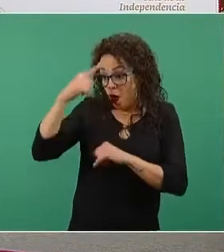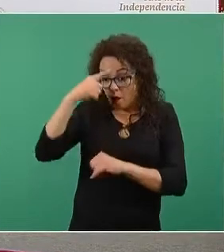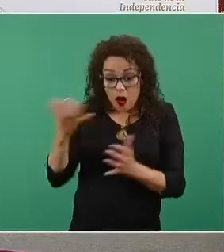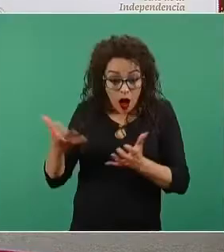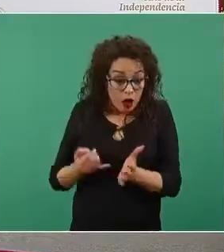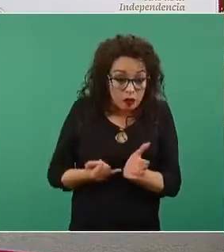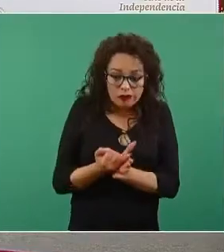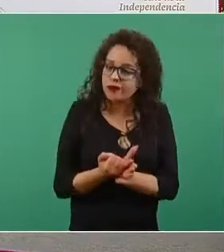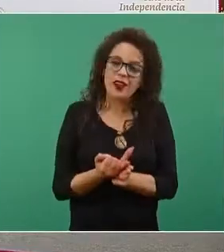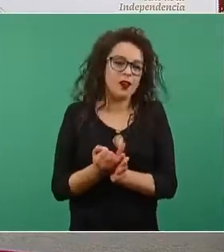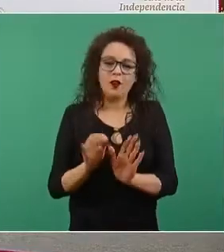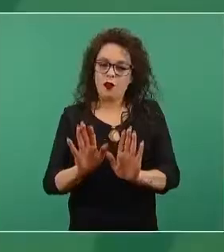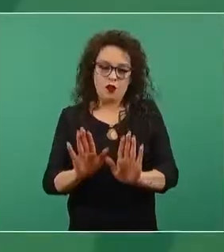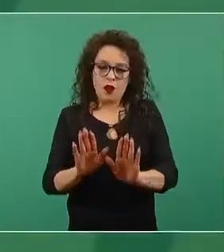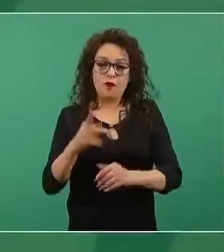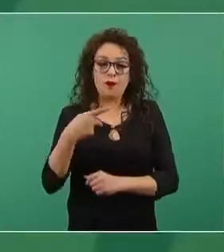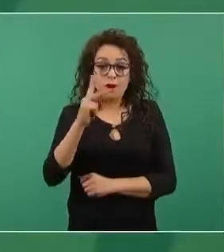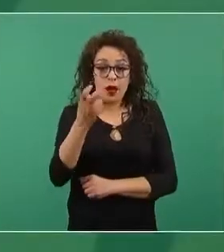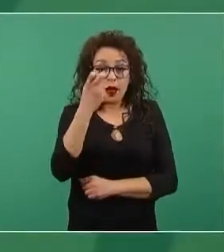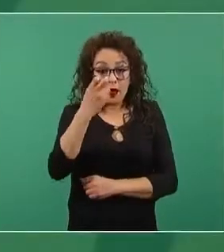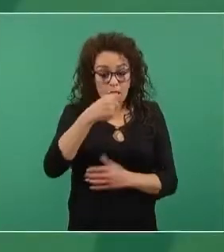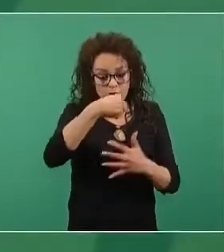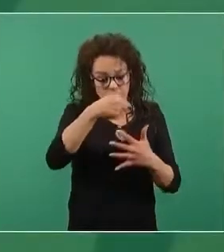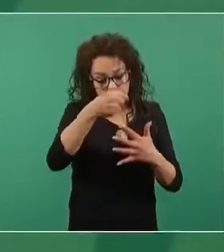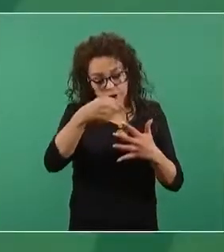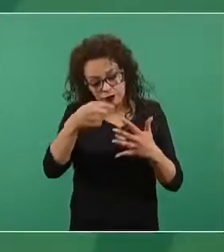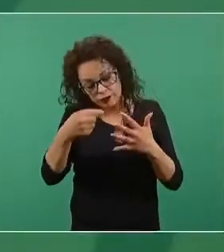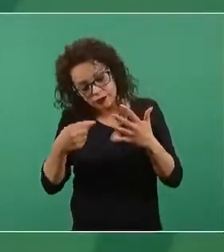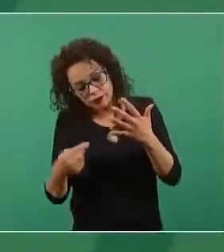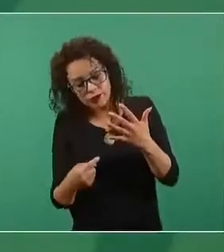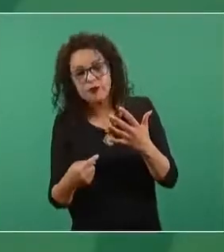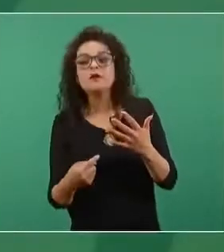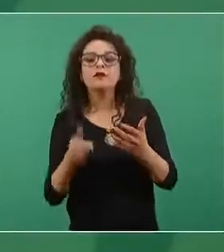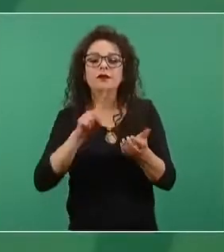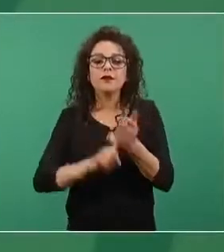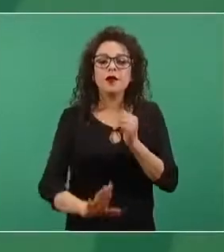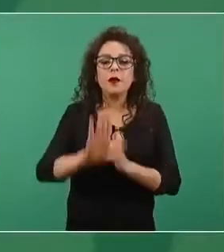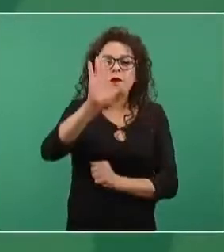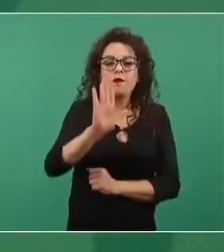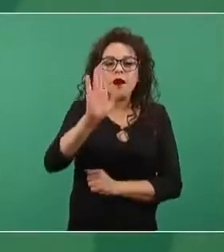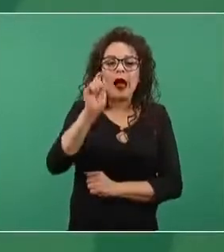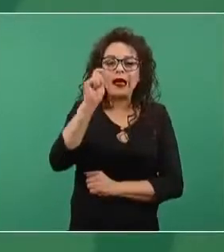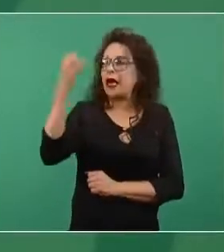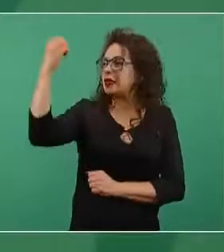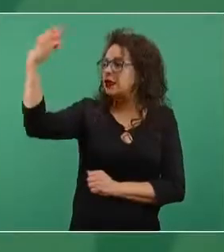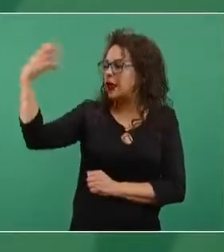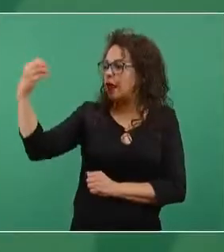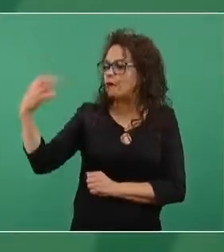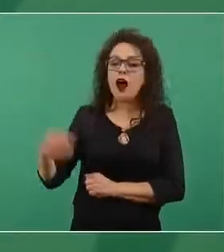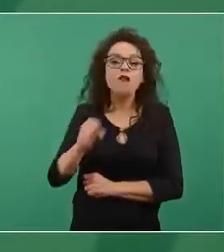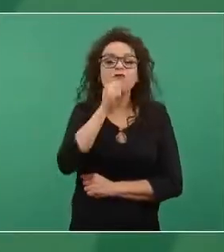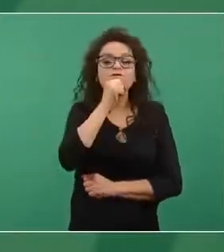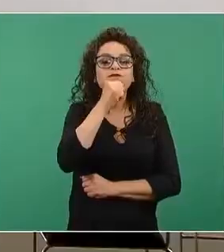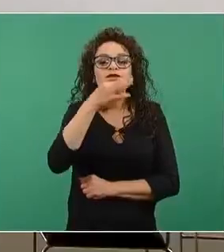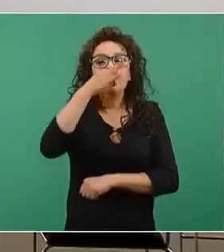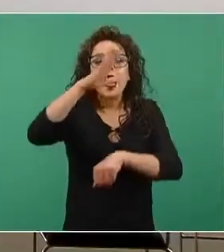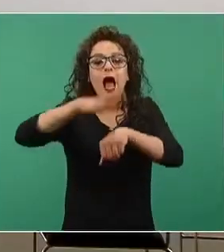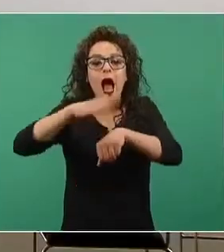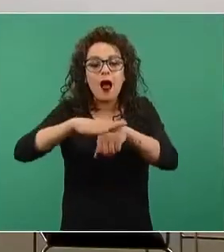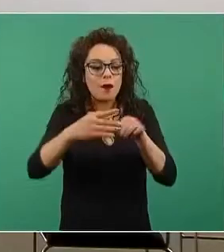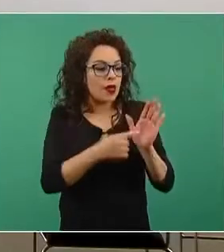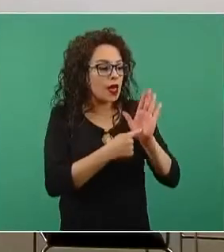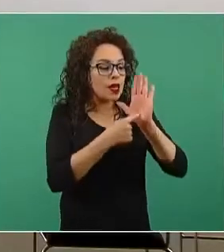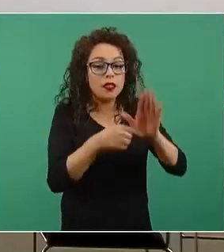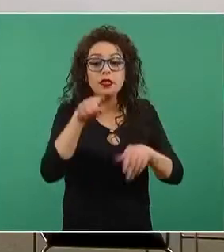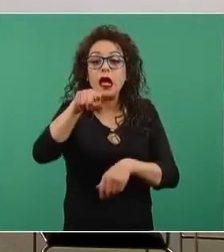que todos estos elementos, de alguna manera, son como semáforos, por así decirlo, que nos van alertando a